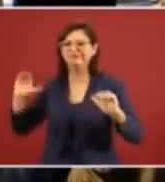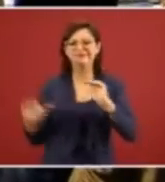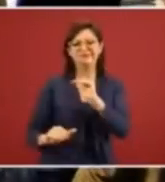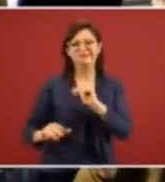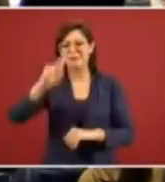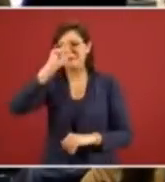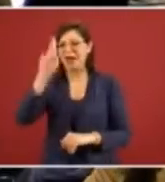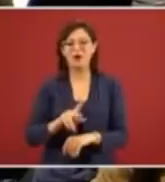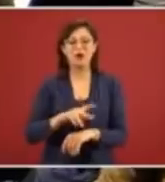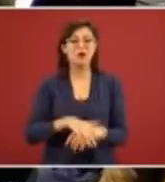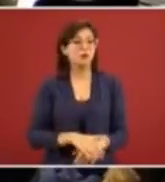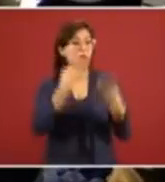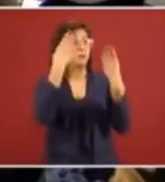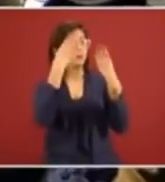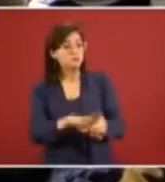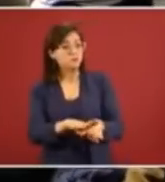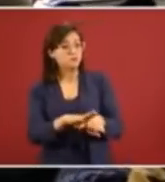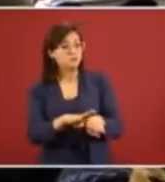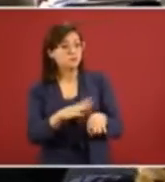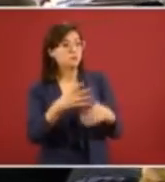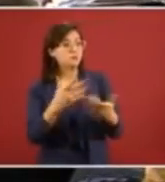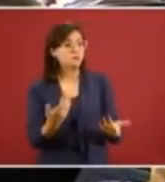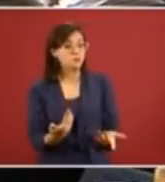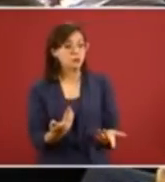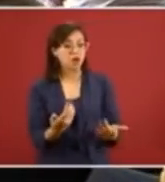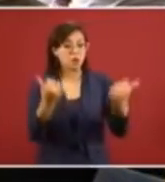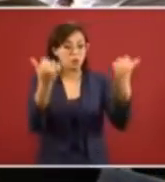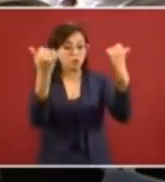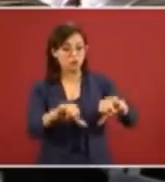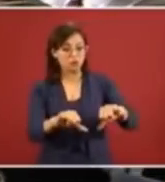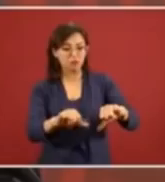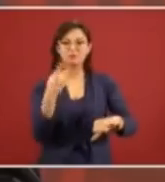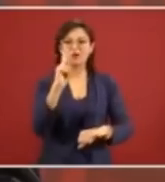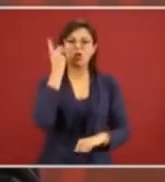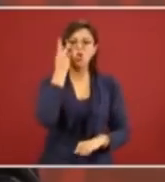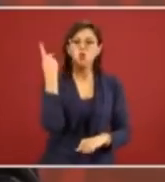bancos quebrados, banqueros ricos,